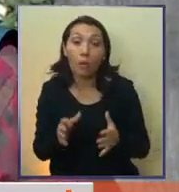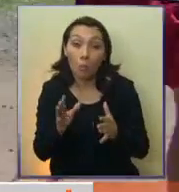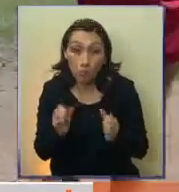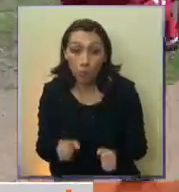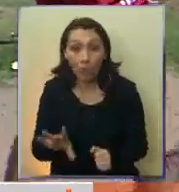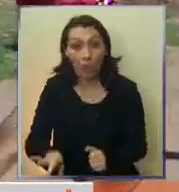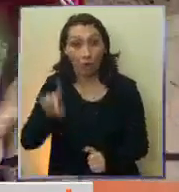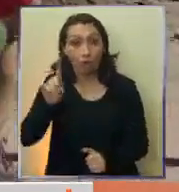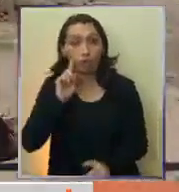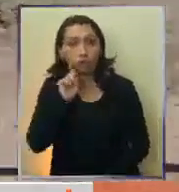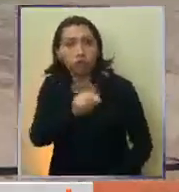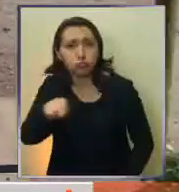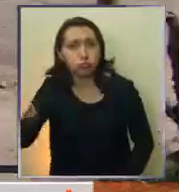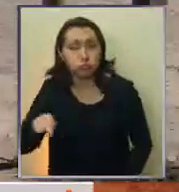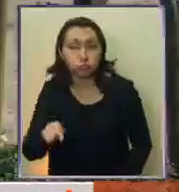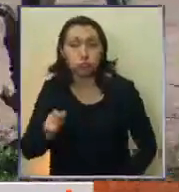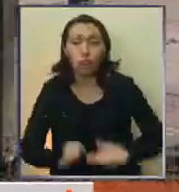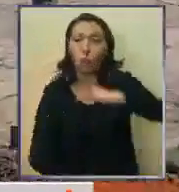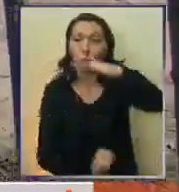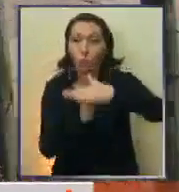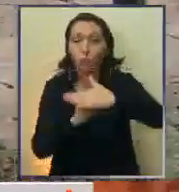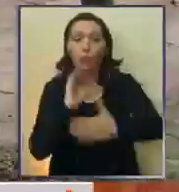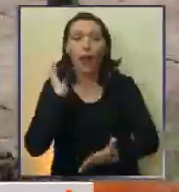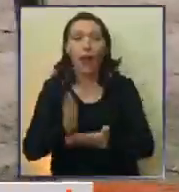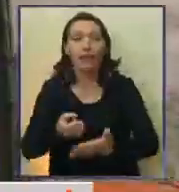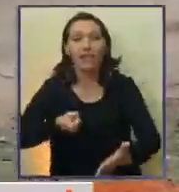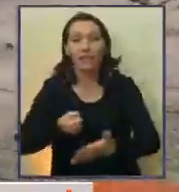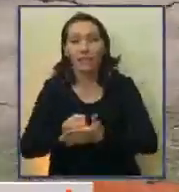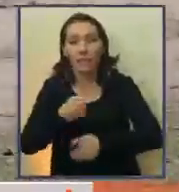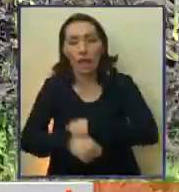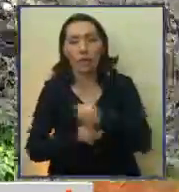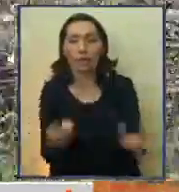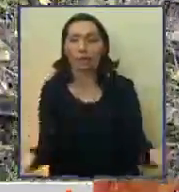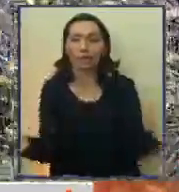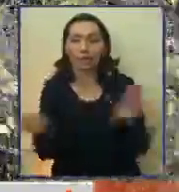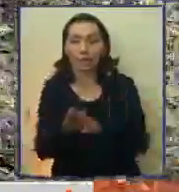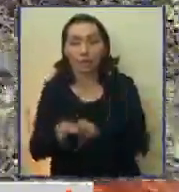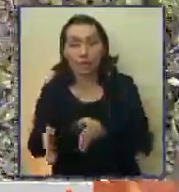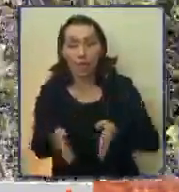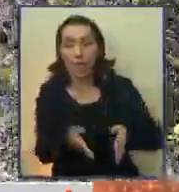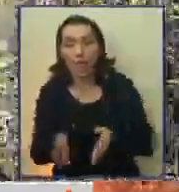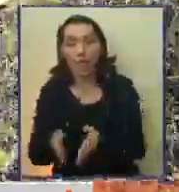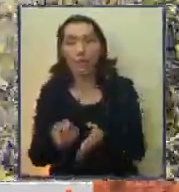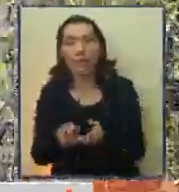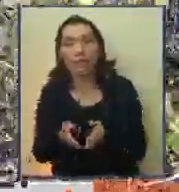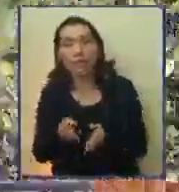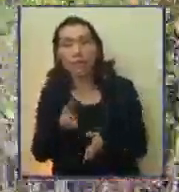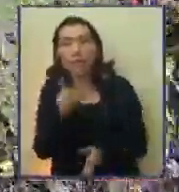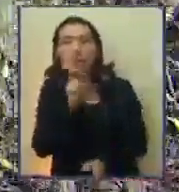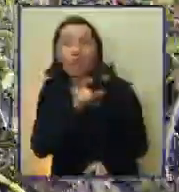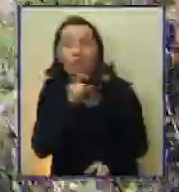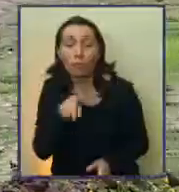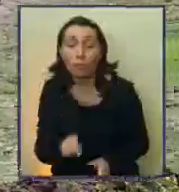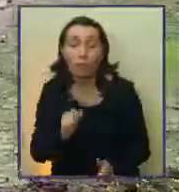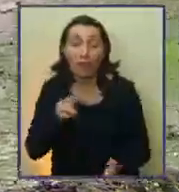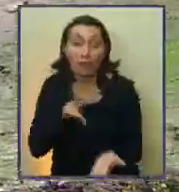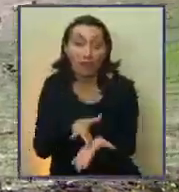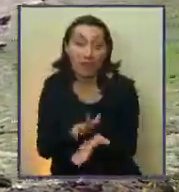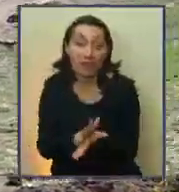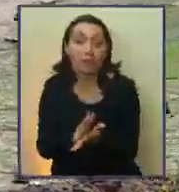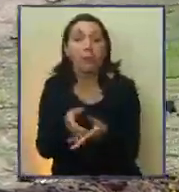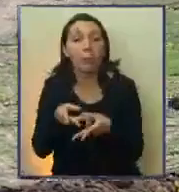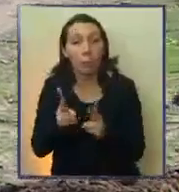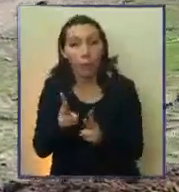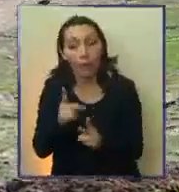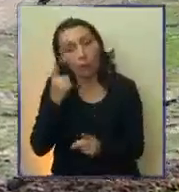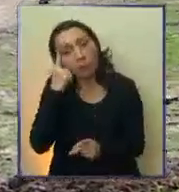de la corte suprema dio hasta fin de año para cerrar definitivamente el camino vía roja hasta esa fecha tendrá los excursionistas para